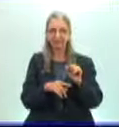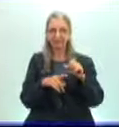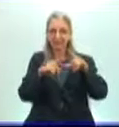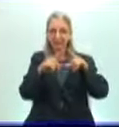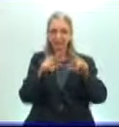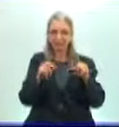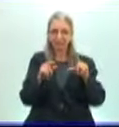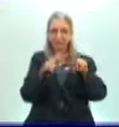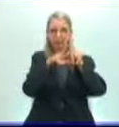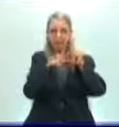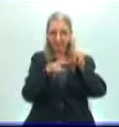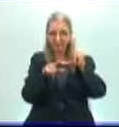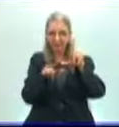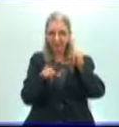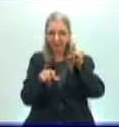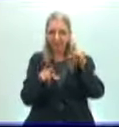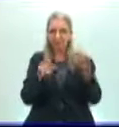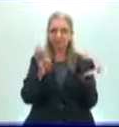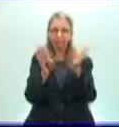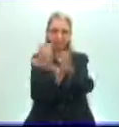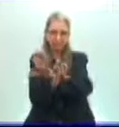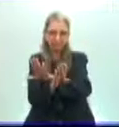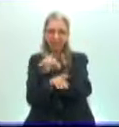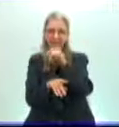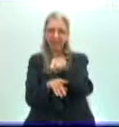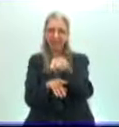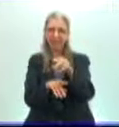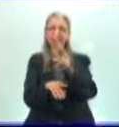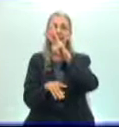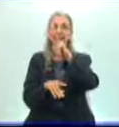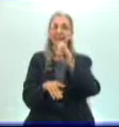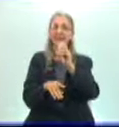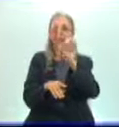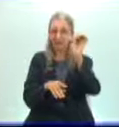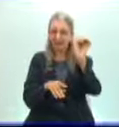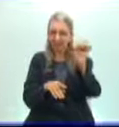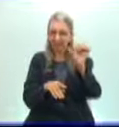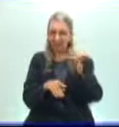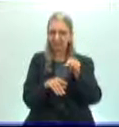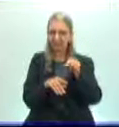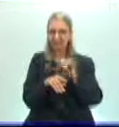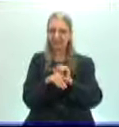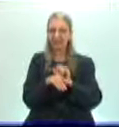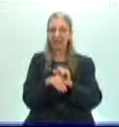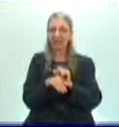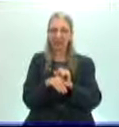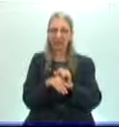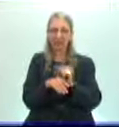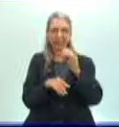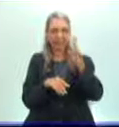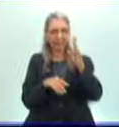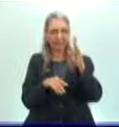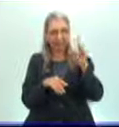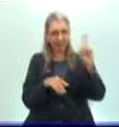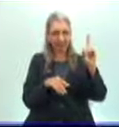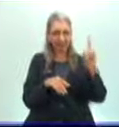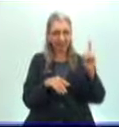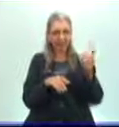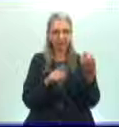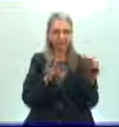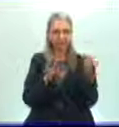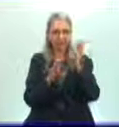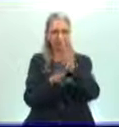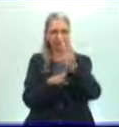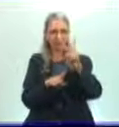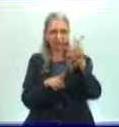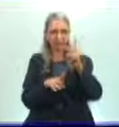grados, tenemos el lado que se opone al ángulo de 30 grados, por lo tanto el diámetro BD va a ser igual a 2 veces la